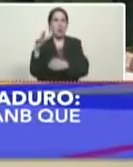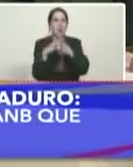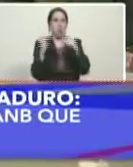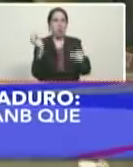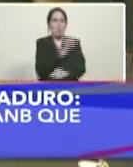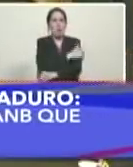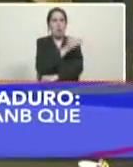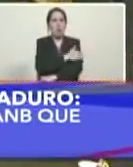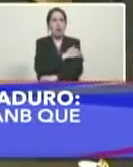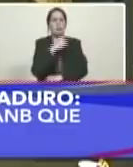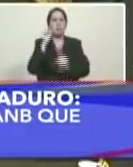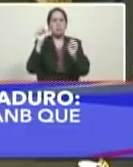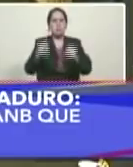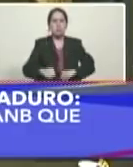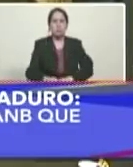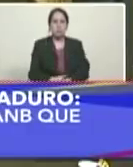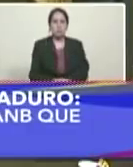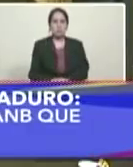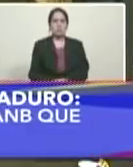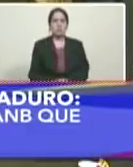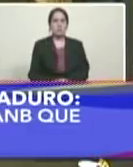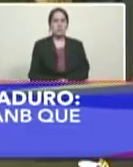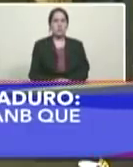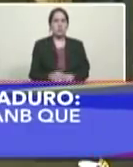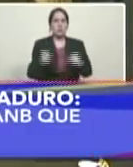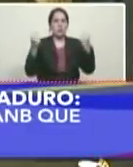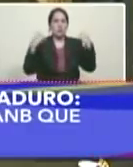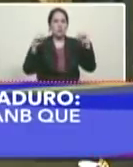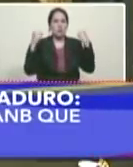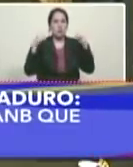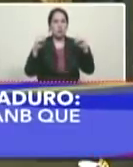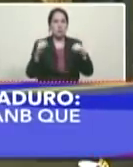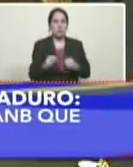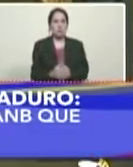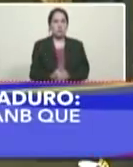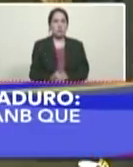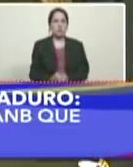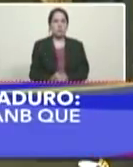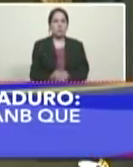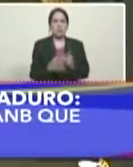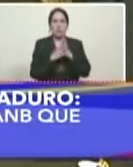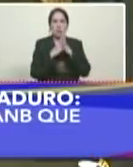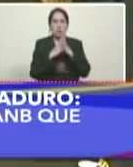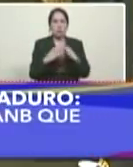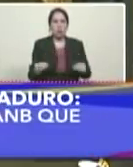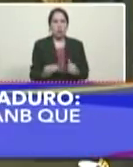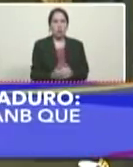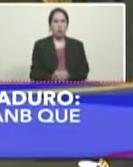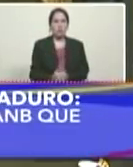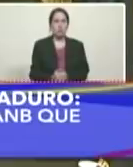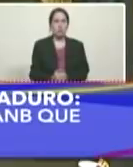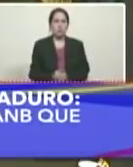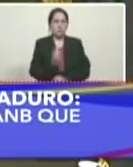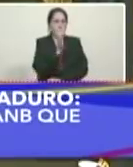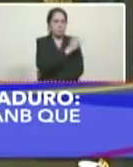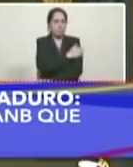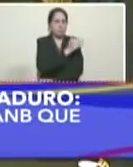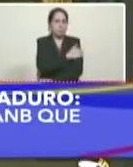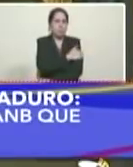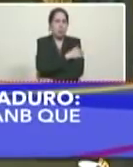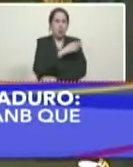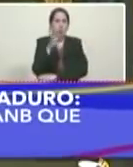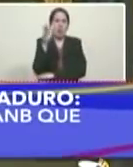brazalete tricolor anna karina rote para para otro toman toro todo el mundo su brazalete tricolor